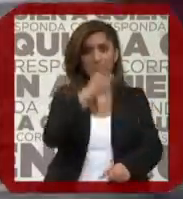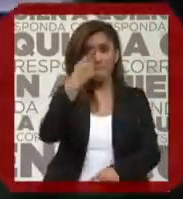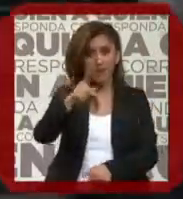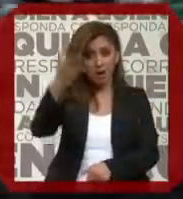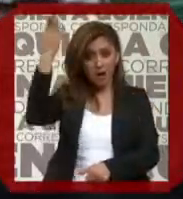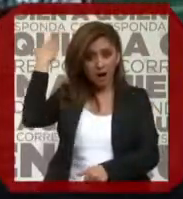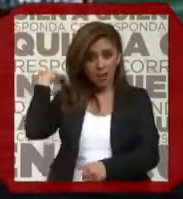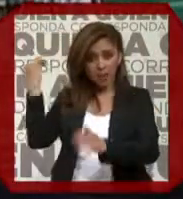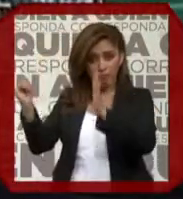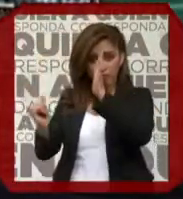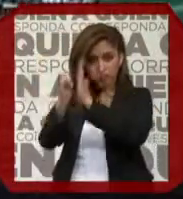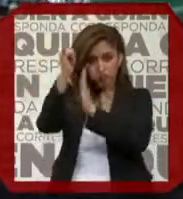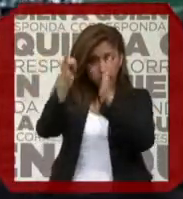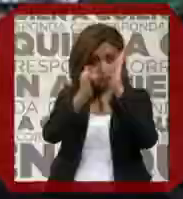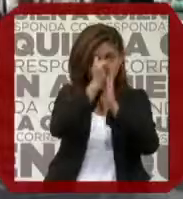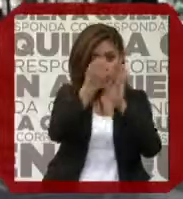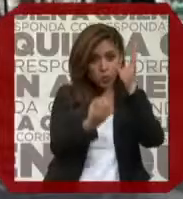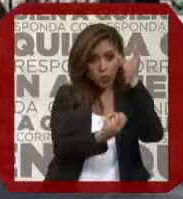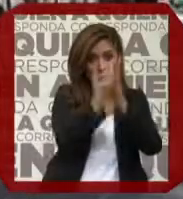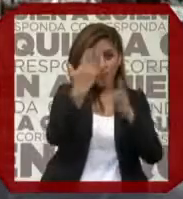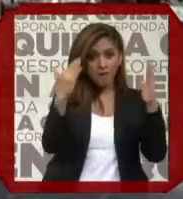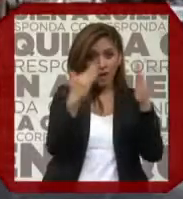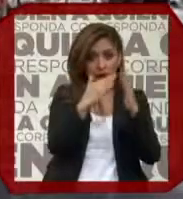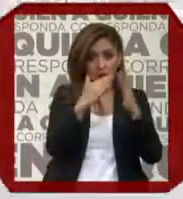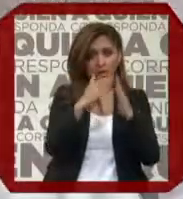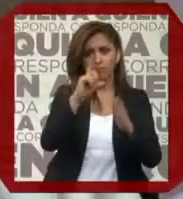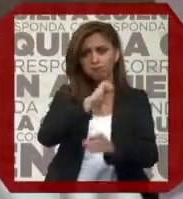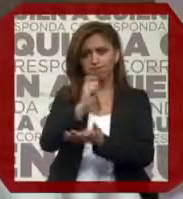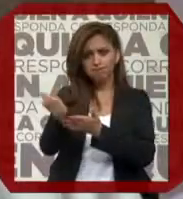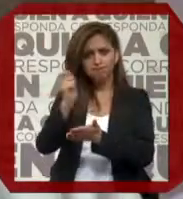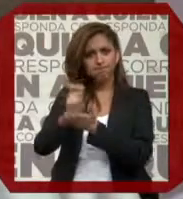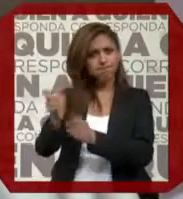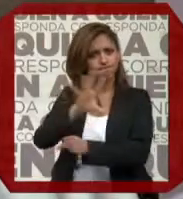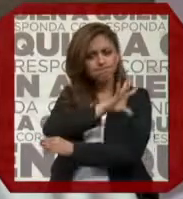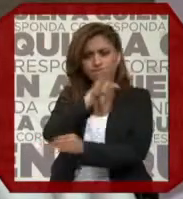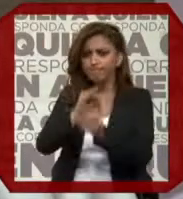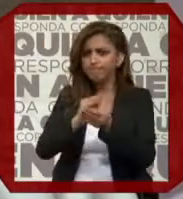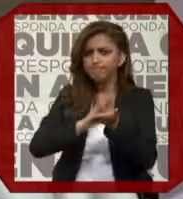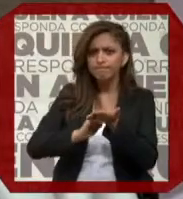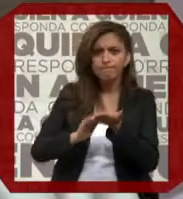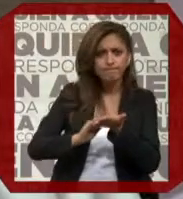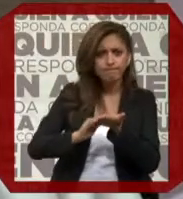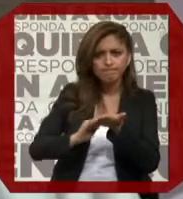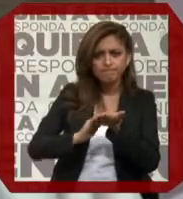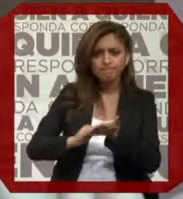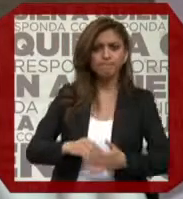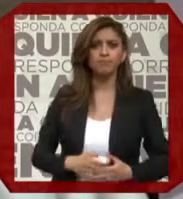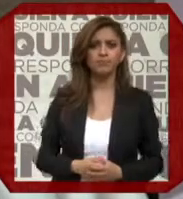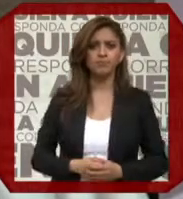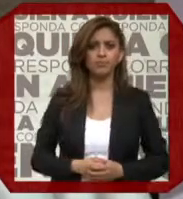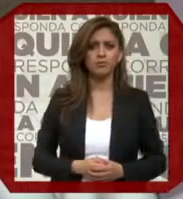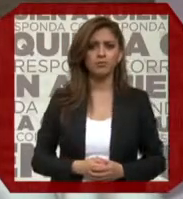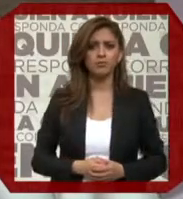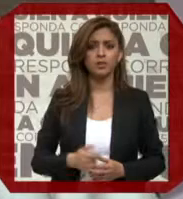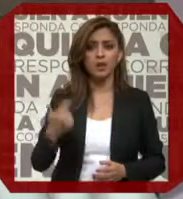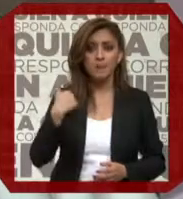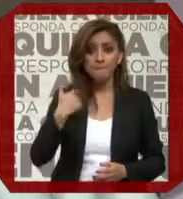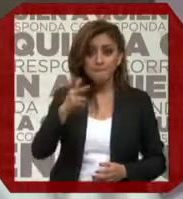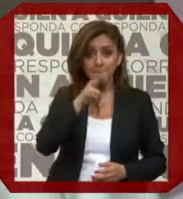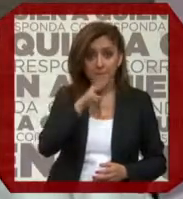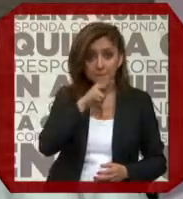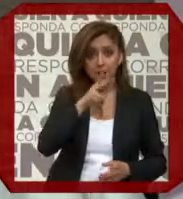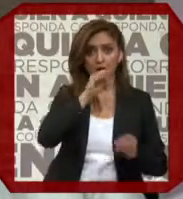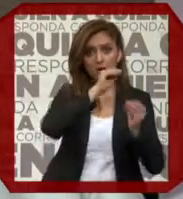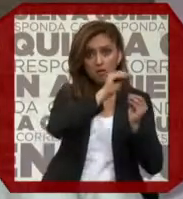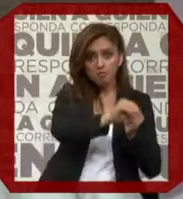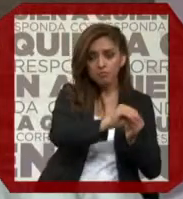donde construyeron sus nuevas casas fueron pagados peso por peso. Terminamos de pagar los terrenos y mi papá anduvo de oficina